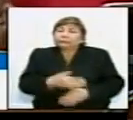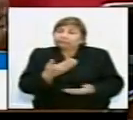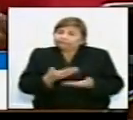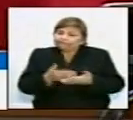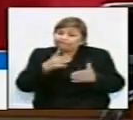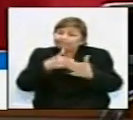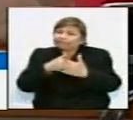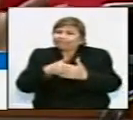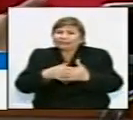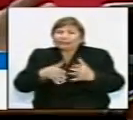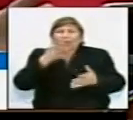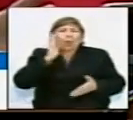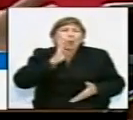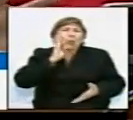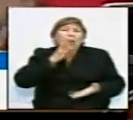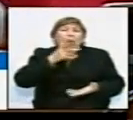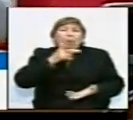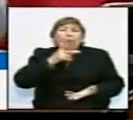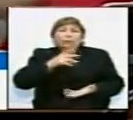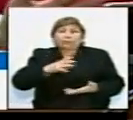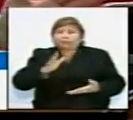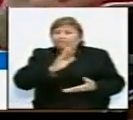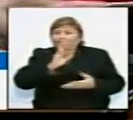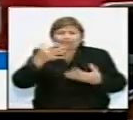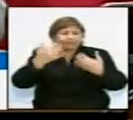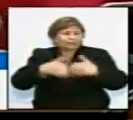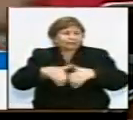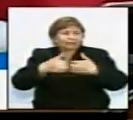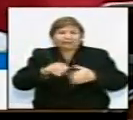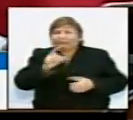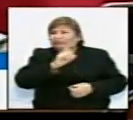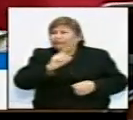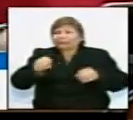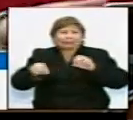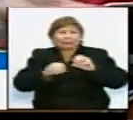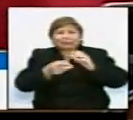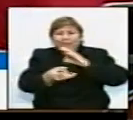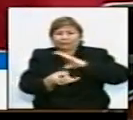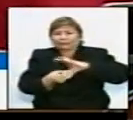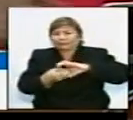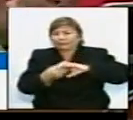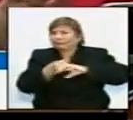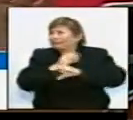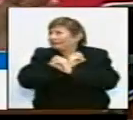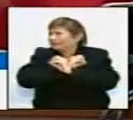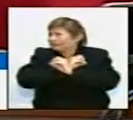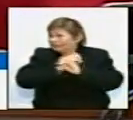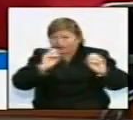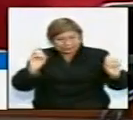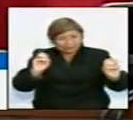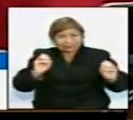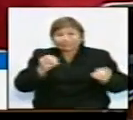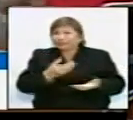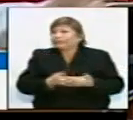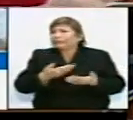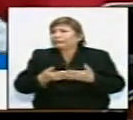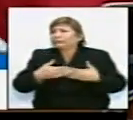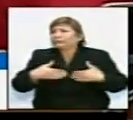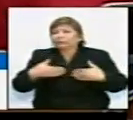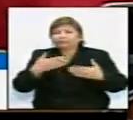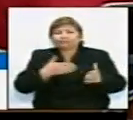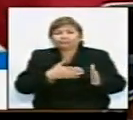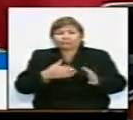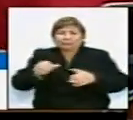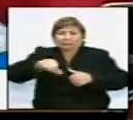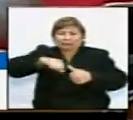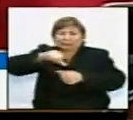evitar la contaminación del agua. Ni por industrias, ni por actividad minera, ni por ninguna actividad debemos permitir que el agua se